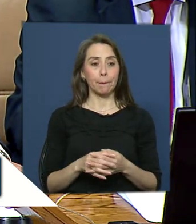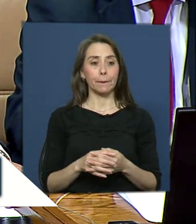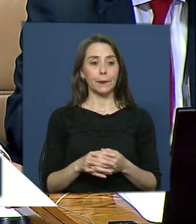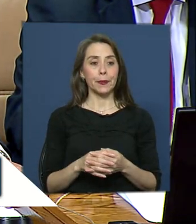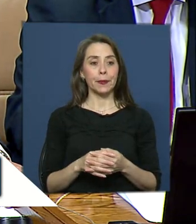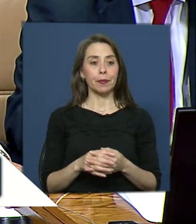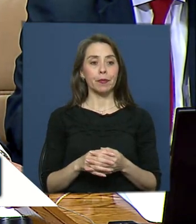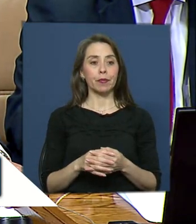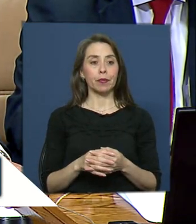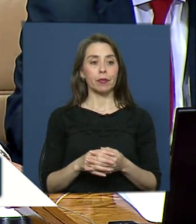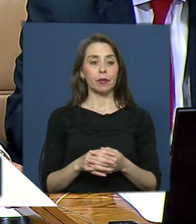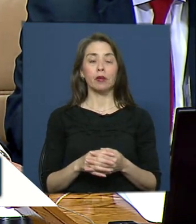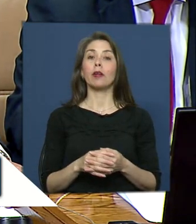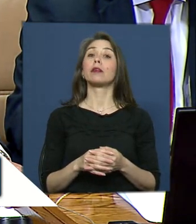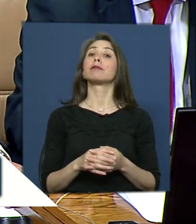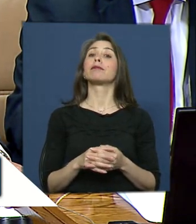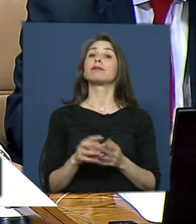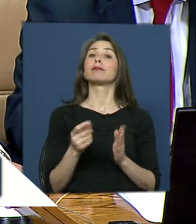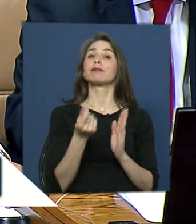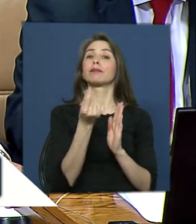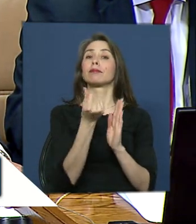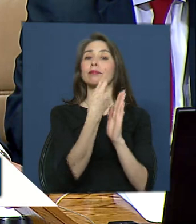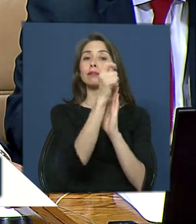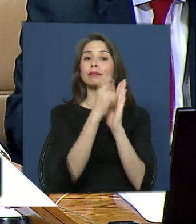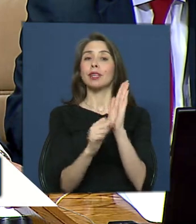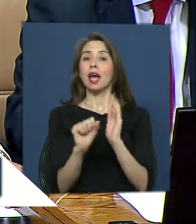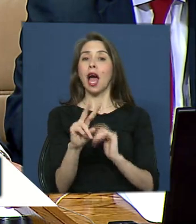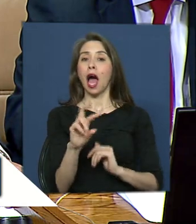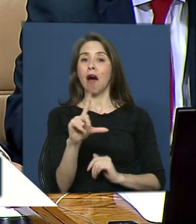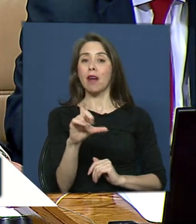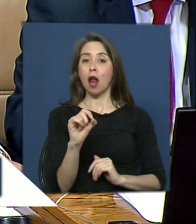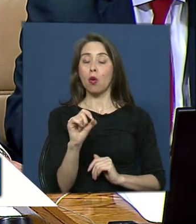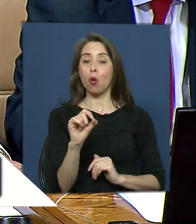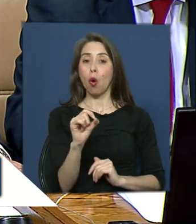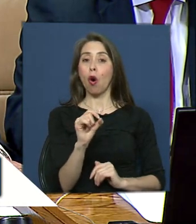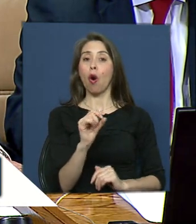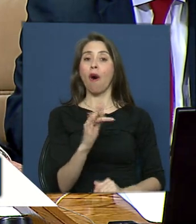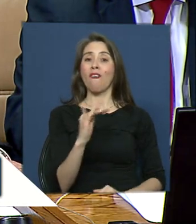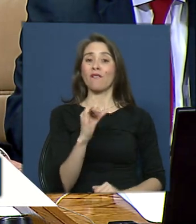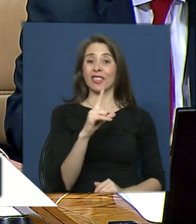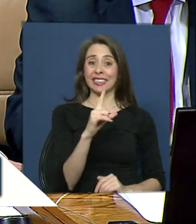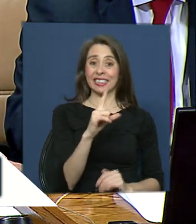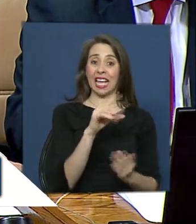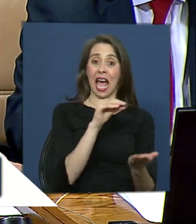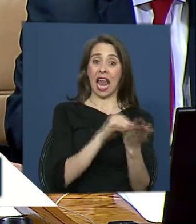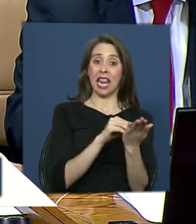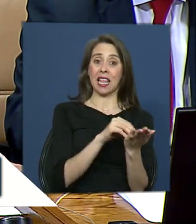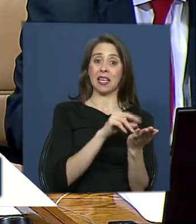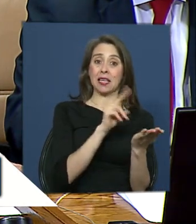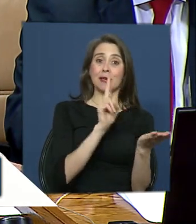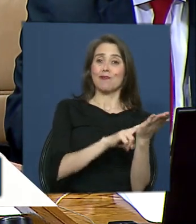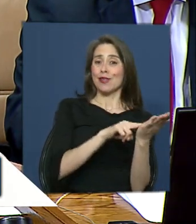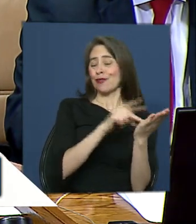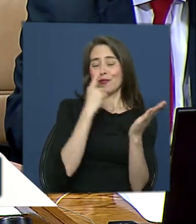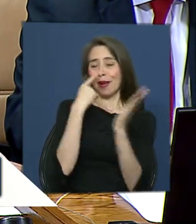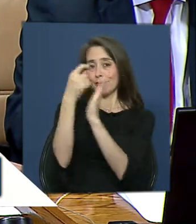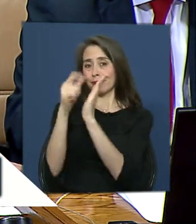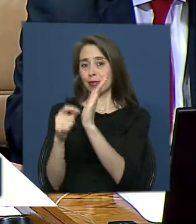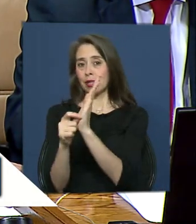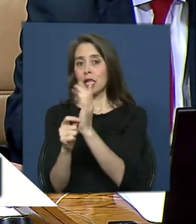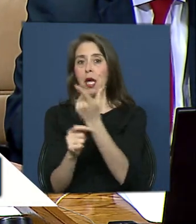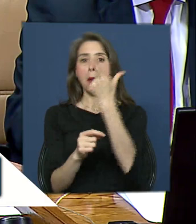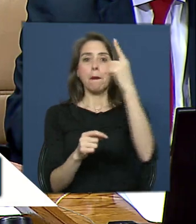el avalúo fiscal está muy por debajo del avalúo